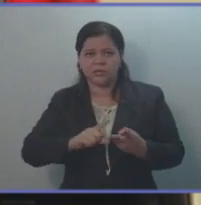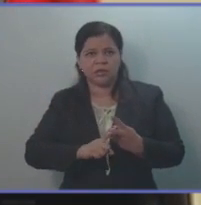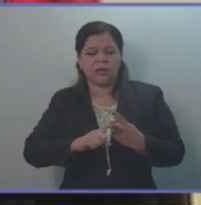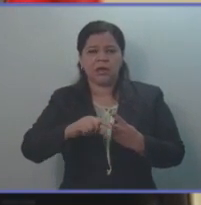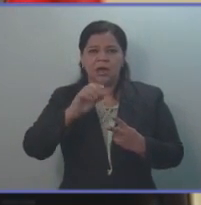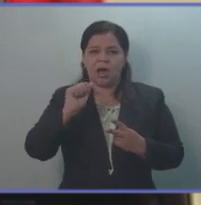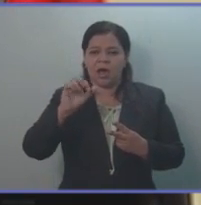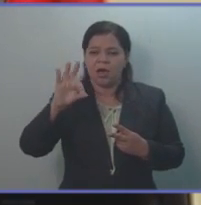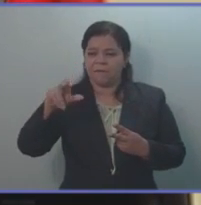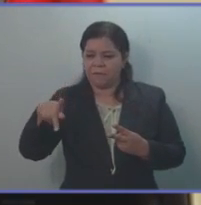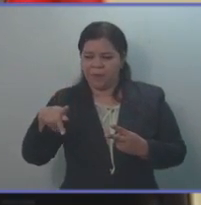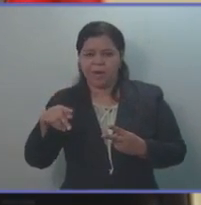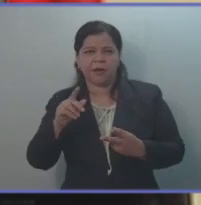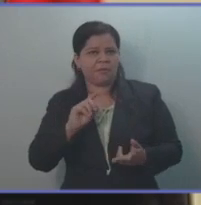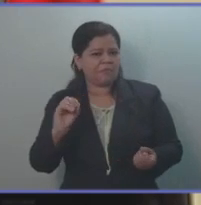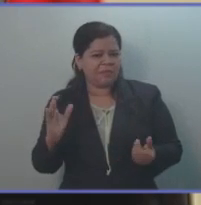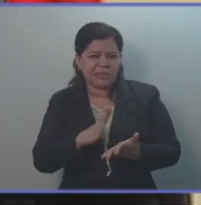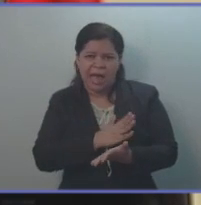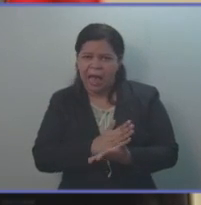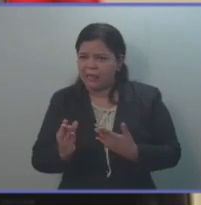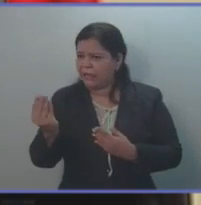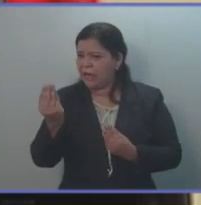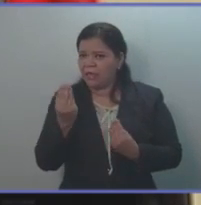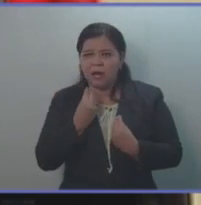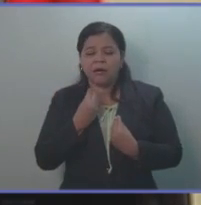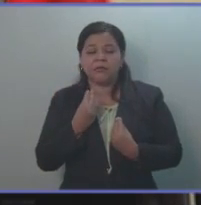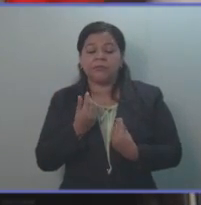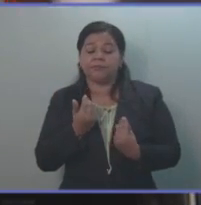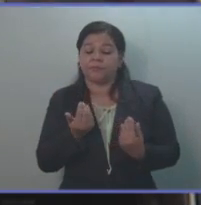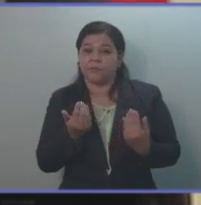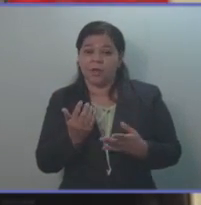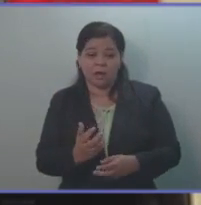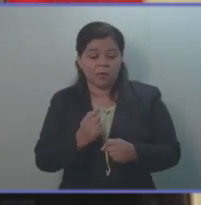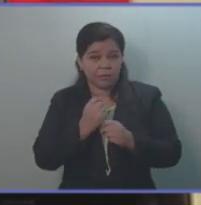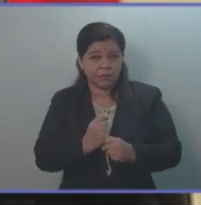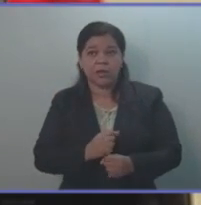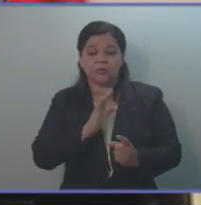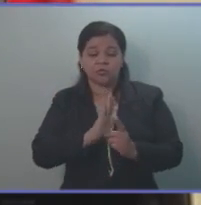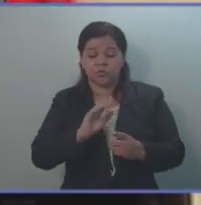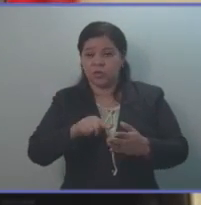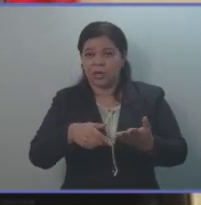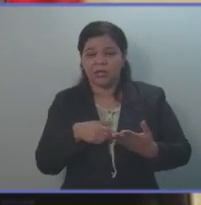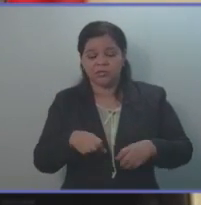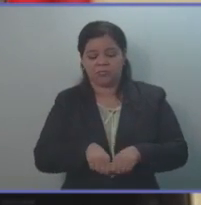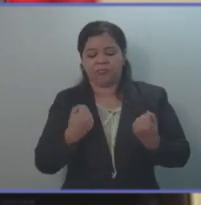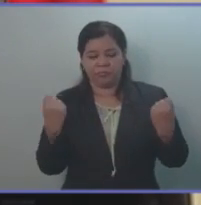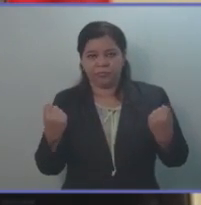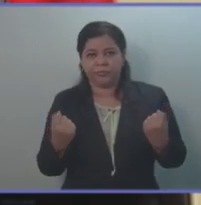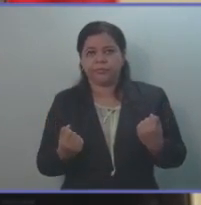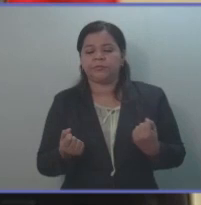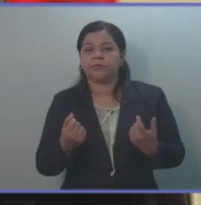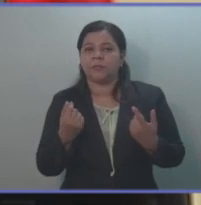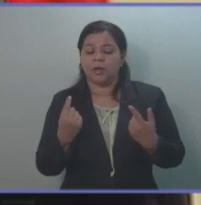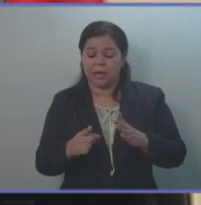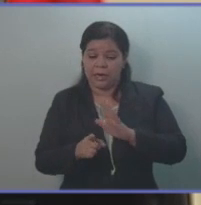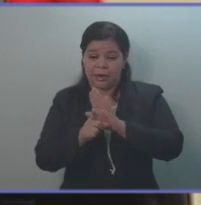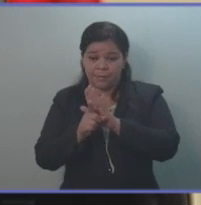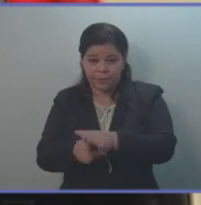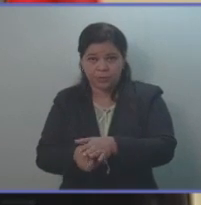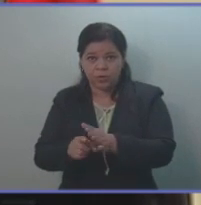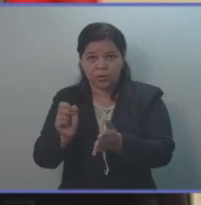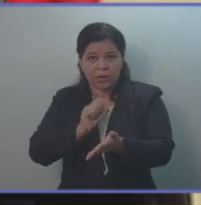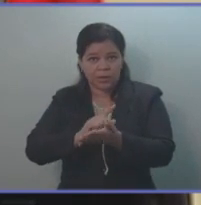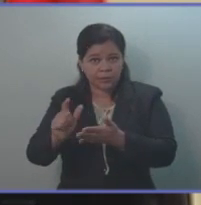seguros, violando las garantías constitucionales a las que todo trabajador tiene derecho. La presión sobre los directores de